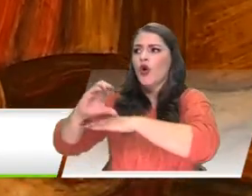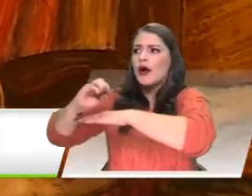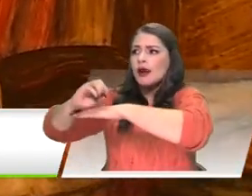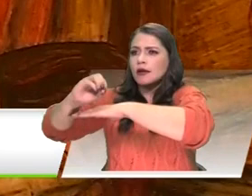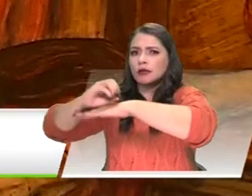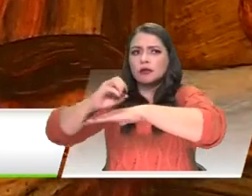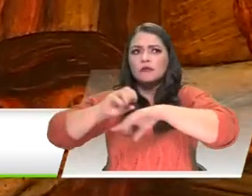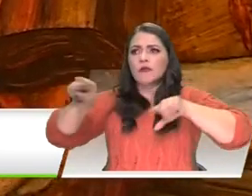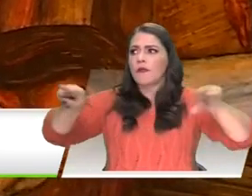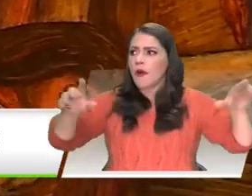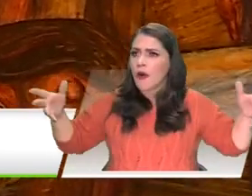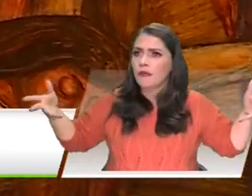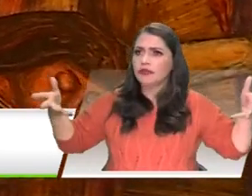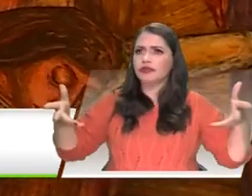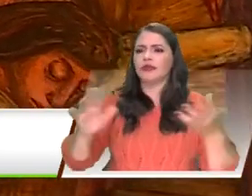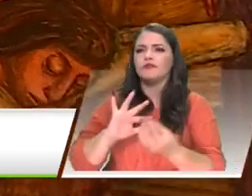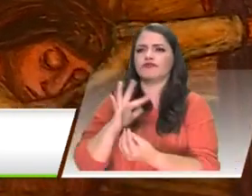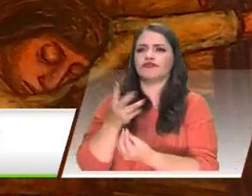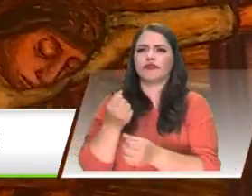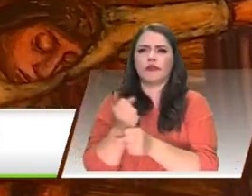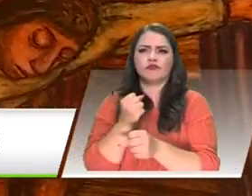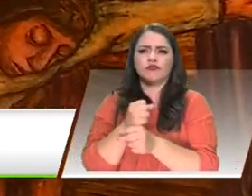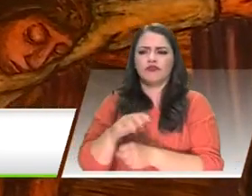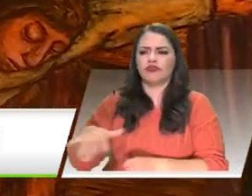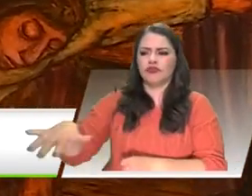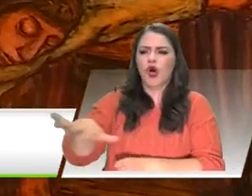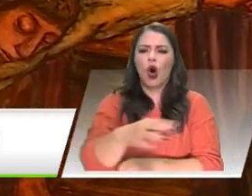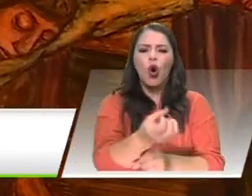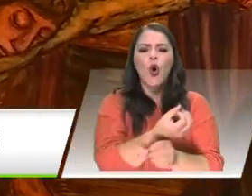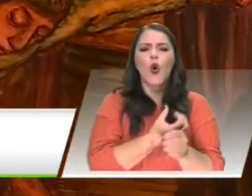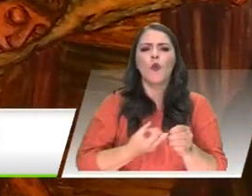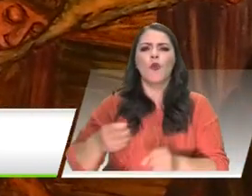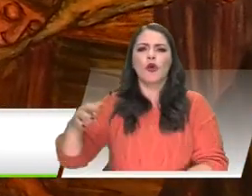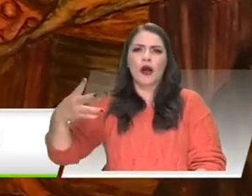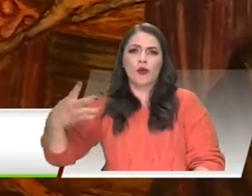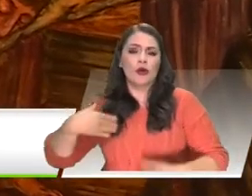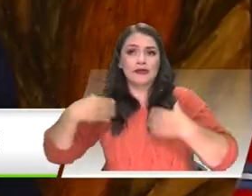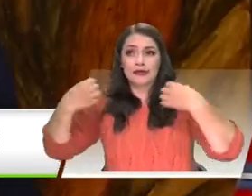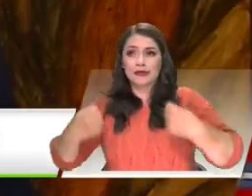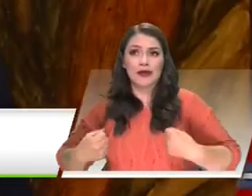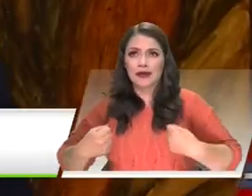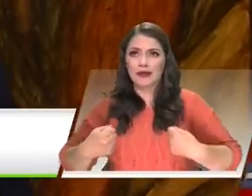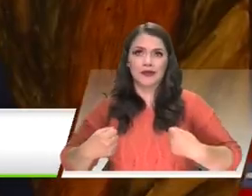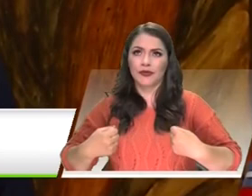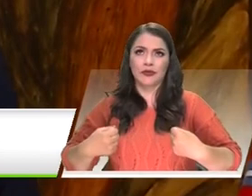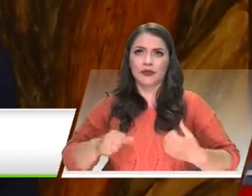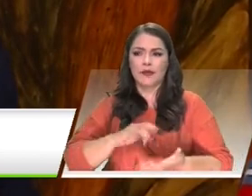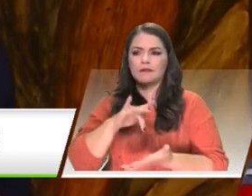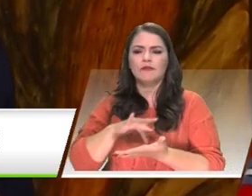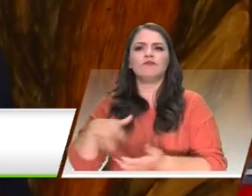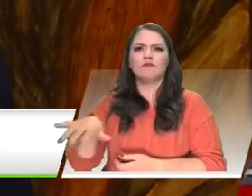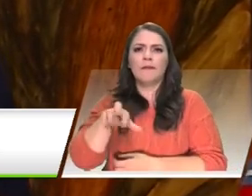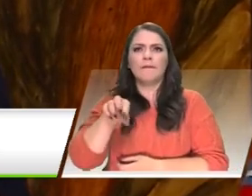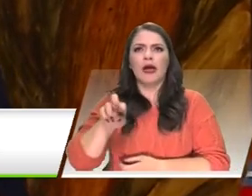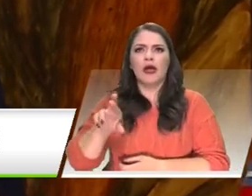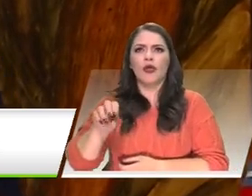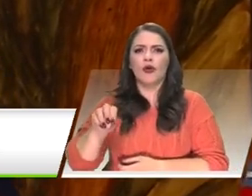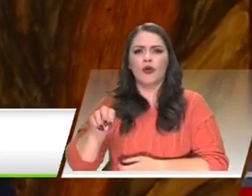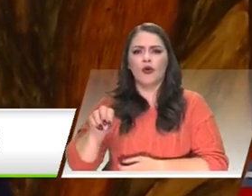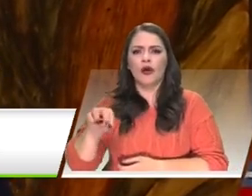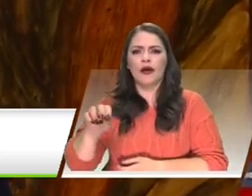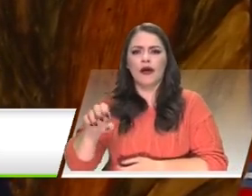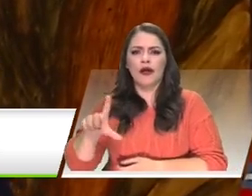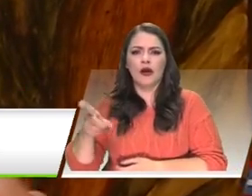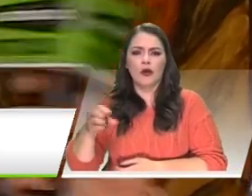comunitarias y muchas organizaciones artísticas de la Comuna 4, que no teniendo sede propia, la encuentran en el Museo Pedro Nel Gómez o desarrollan la mayor parte de